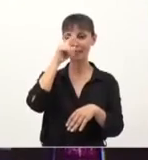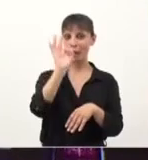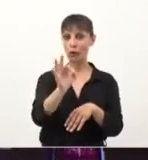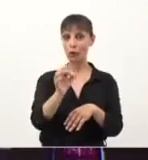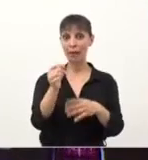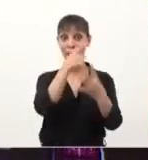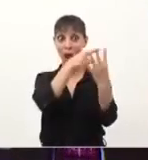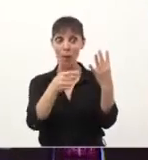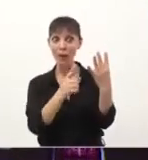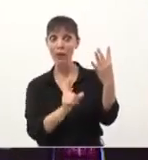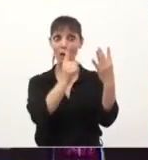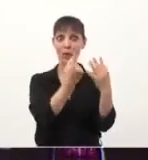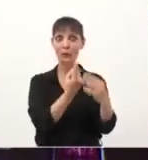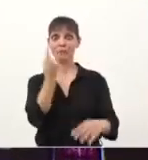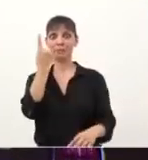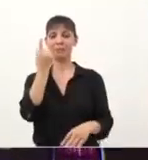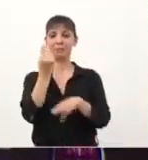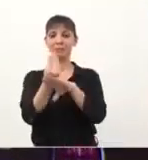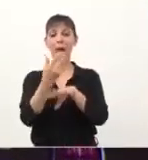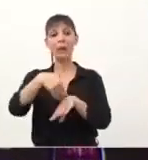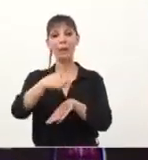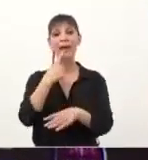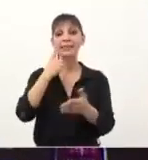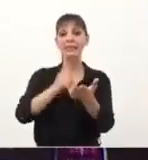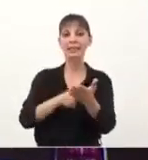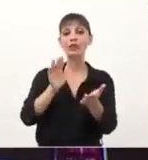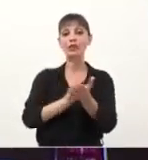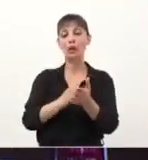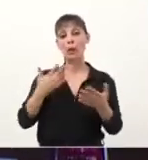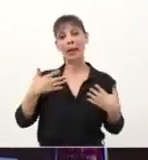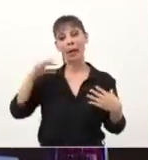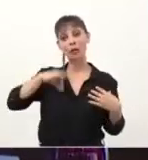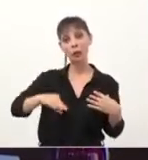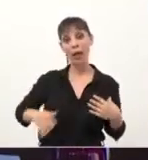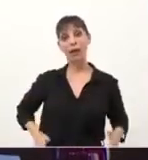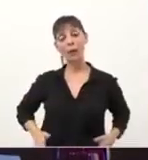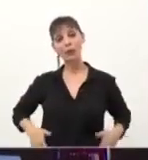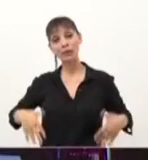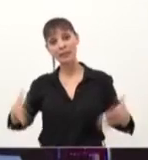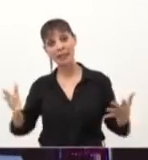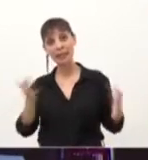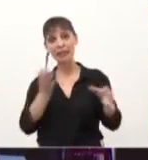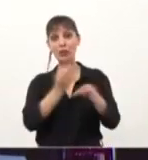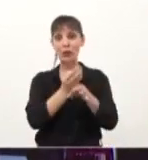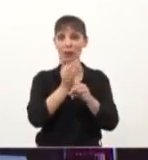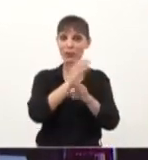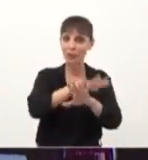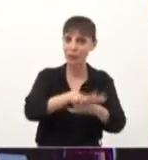Y va a decidir sobre nuestro bolsillo, impuestos, educación de los chicos.